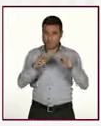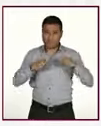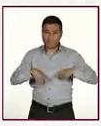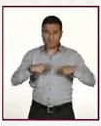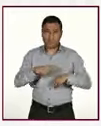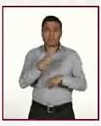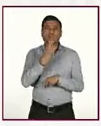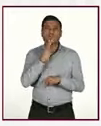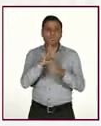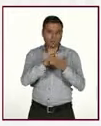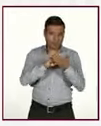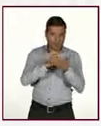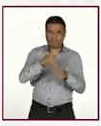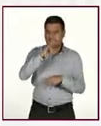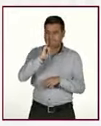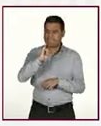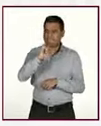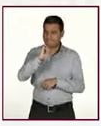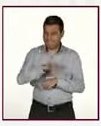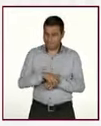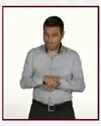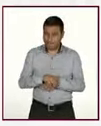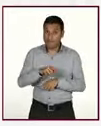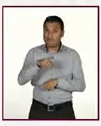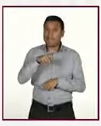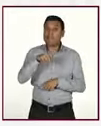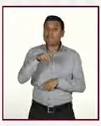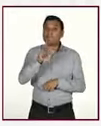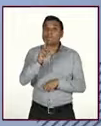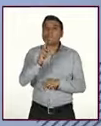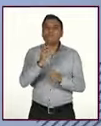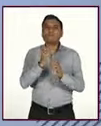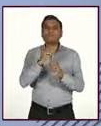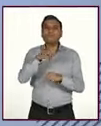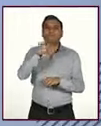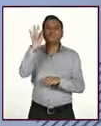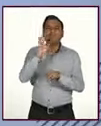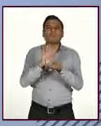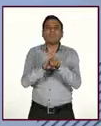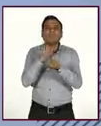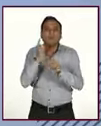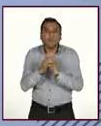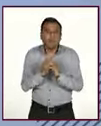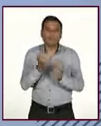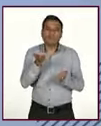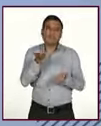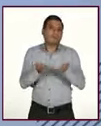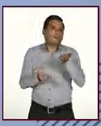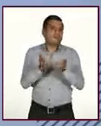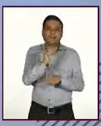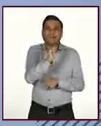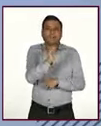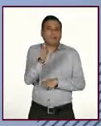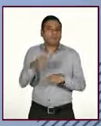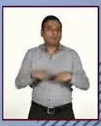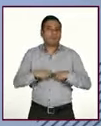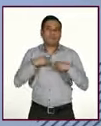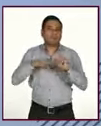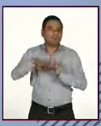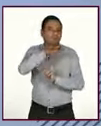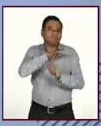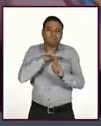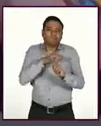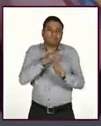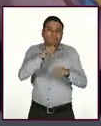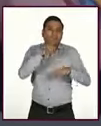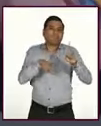sustancias, pero la toma de decisiones varía dependiendo la vida que tengan, ¿no? Otra vez el contexto. Otra vez el